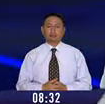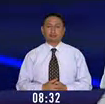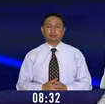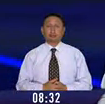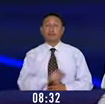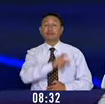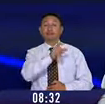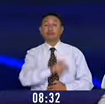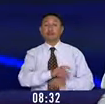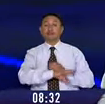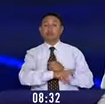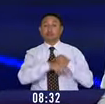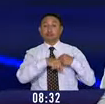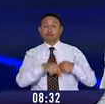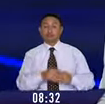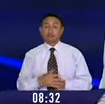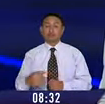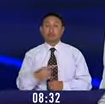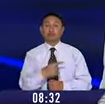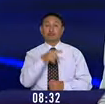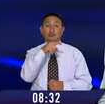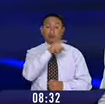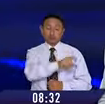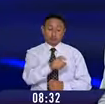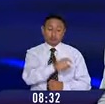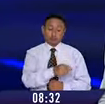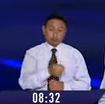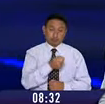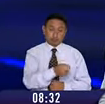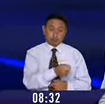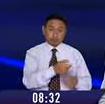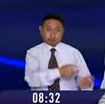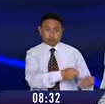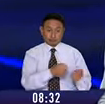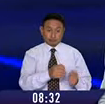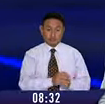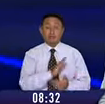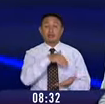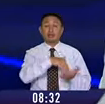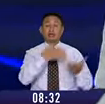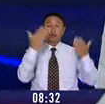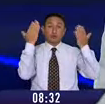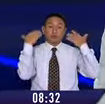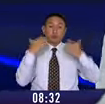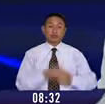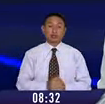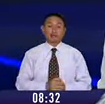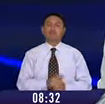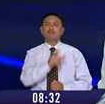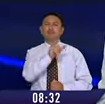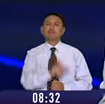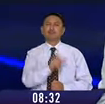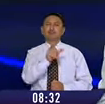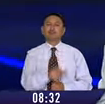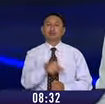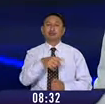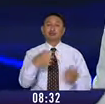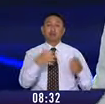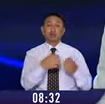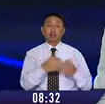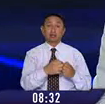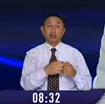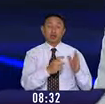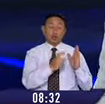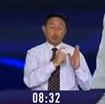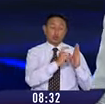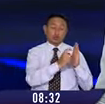Delincuentes intentaron sustraerse el dinero de un cajero automático ubicado en el centro de Guayaquil. Los malhechores utilizaron equipos de